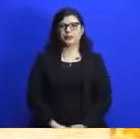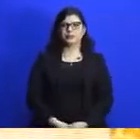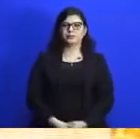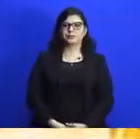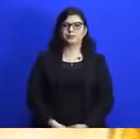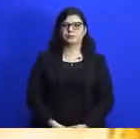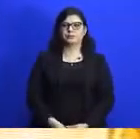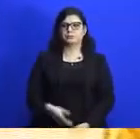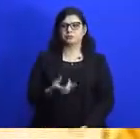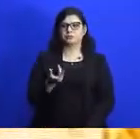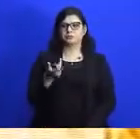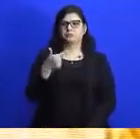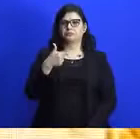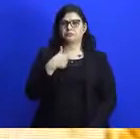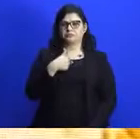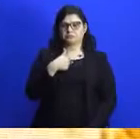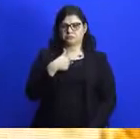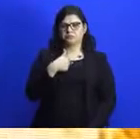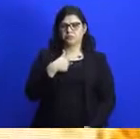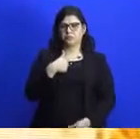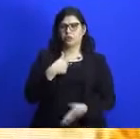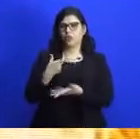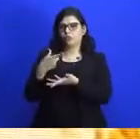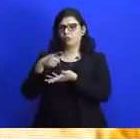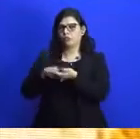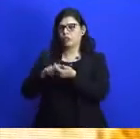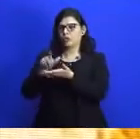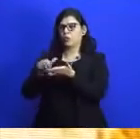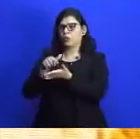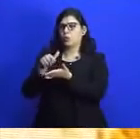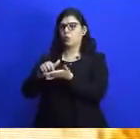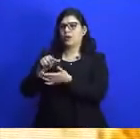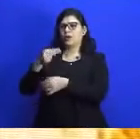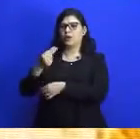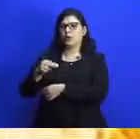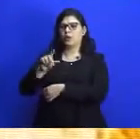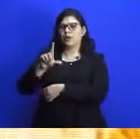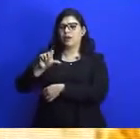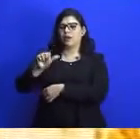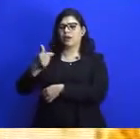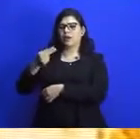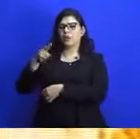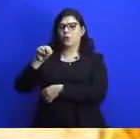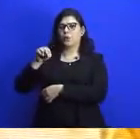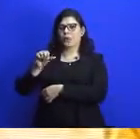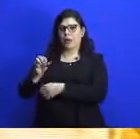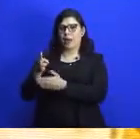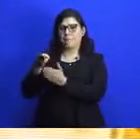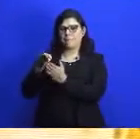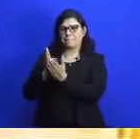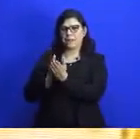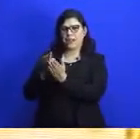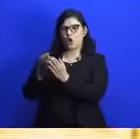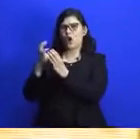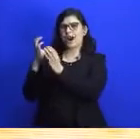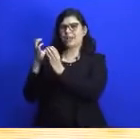Y sí represento un grupo de La Laguna en cuestión de melones y sandías. Y pues antes del